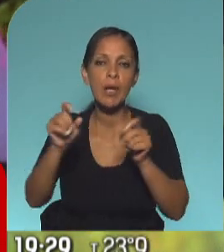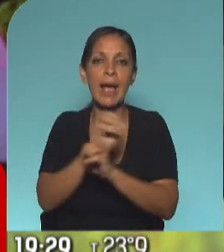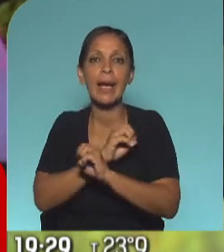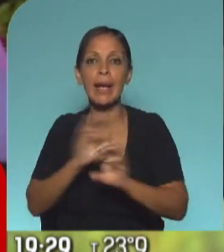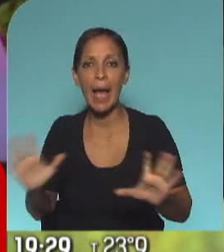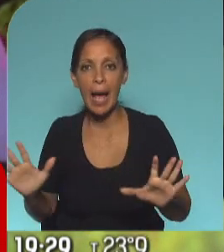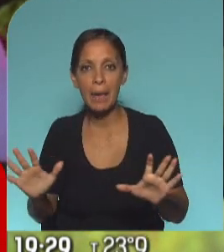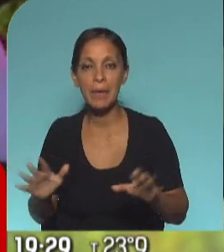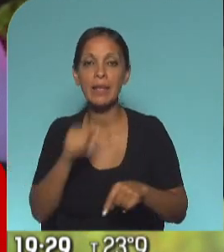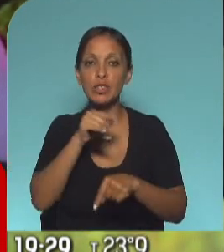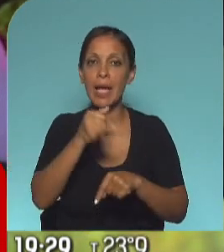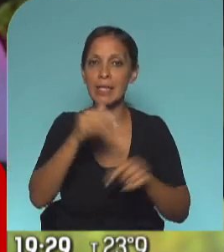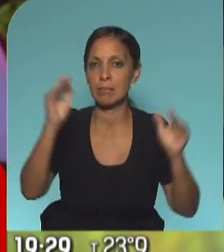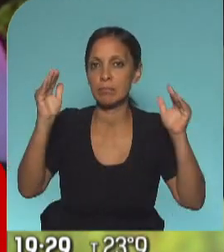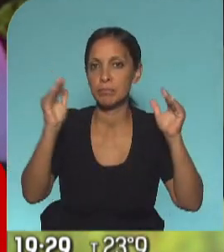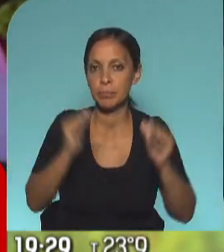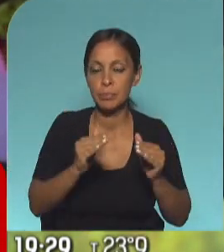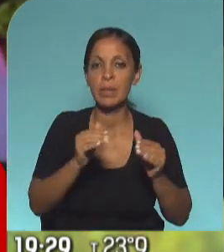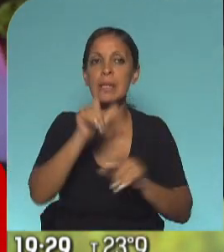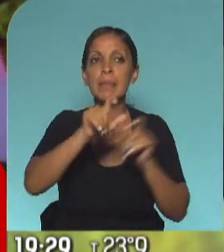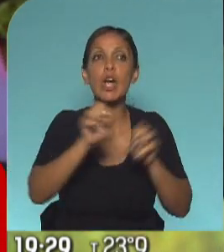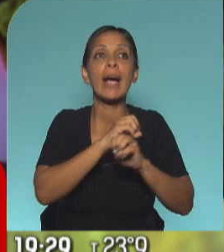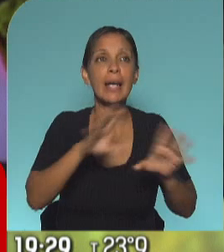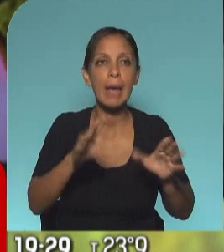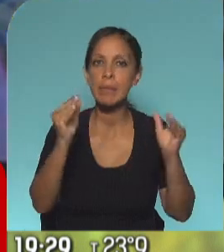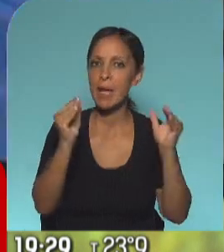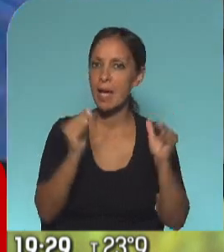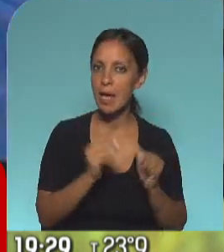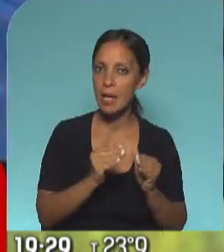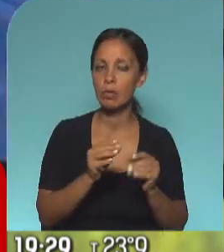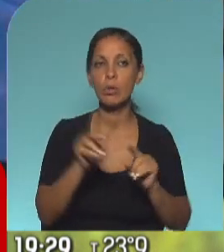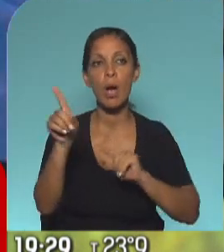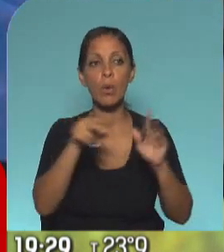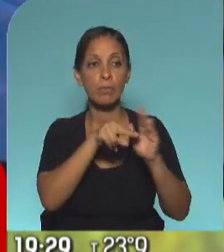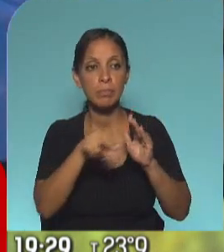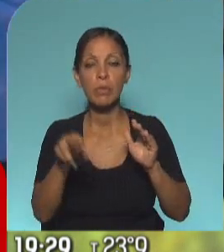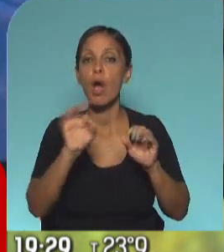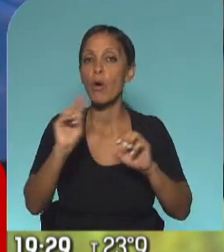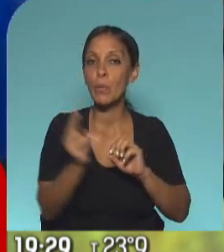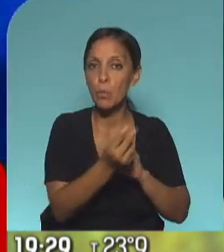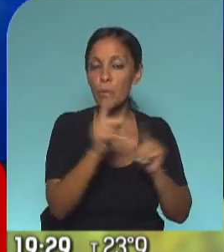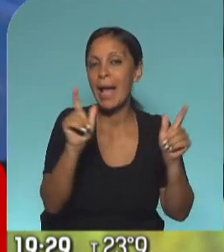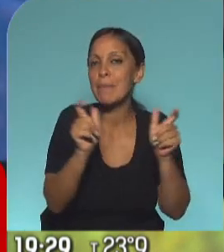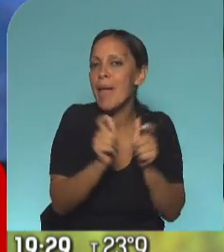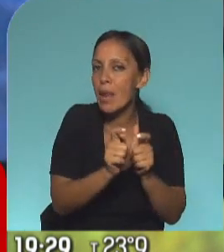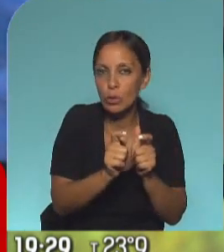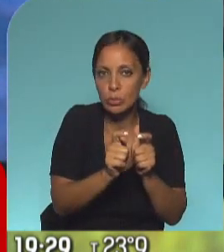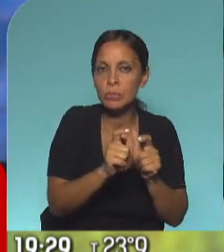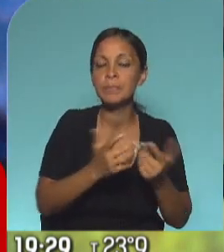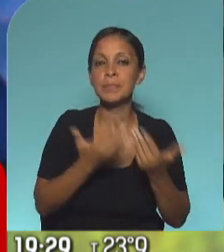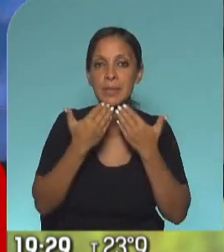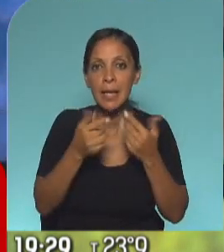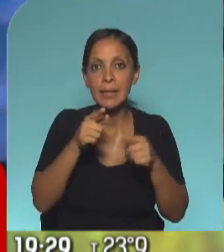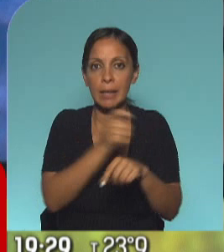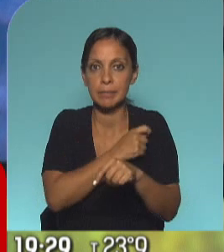va a disminuir drásticamente lo que pueden tener casos graves, necesitar internaciones o incluso fallecer. Entonces, eso nos da la posibilidad de